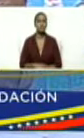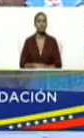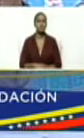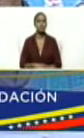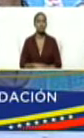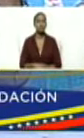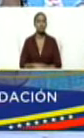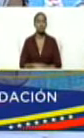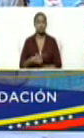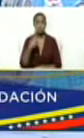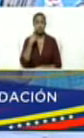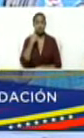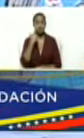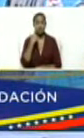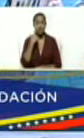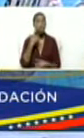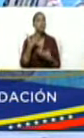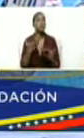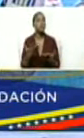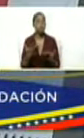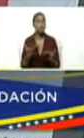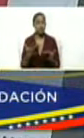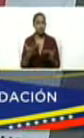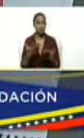Fíjense ustedes la recaudación tributaria.